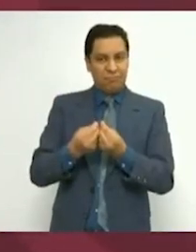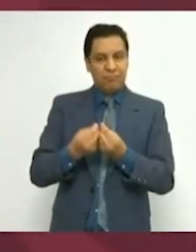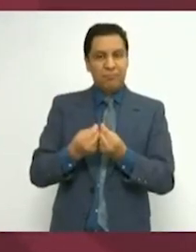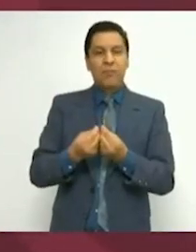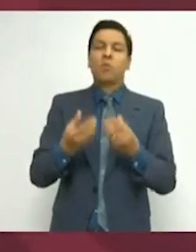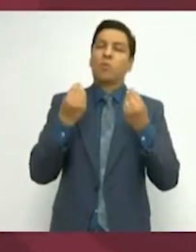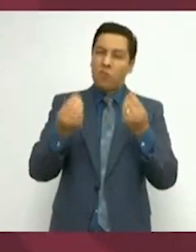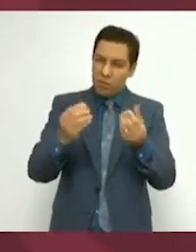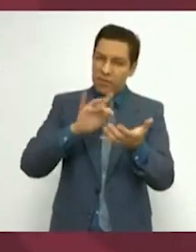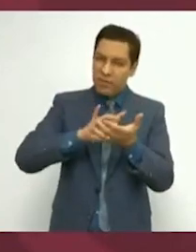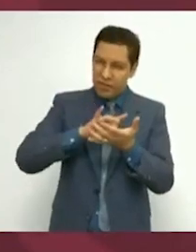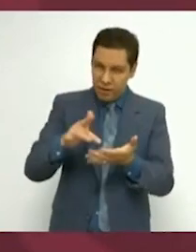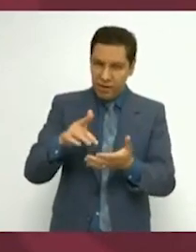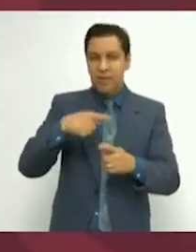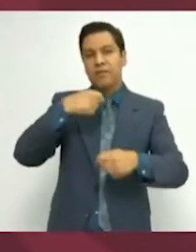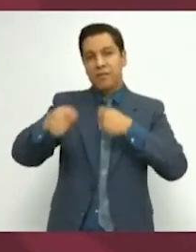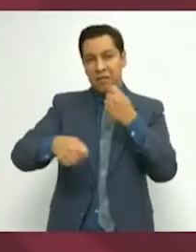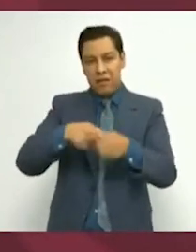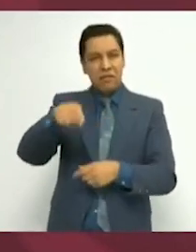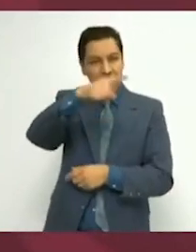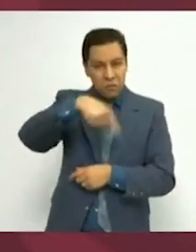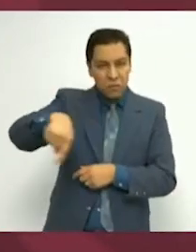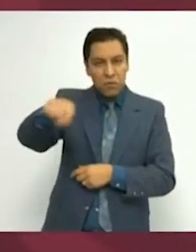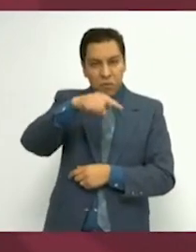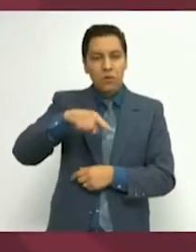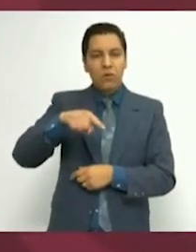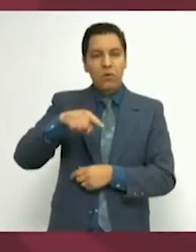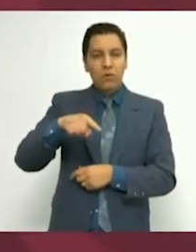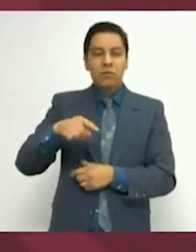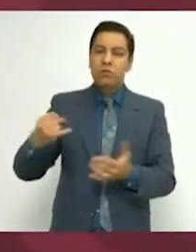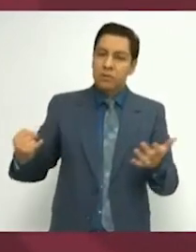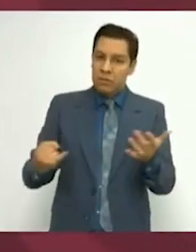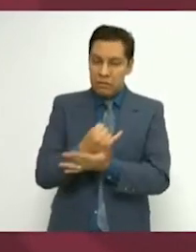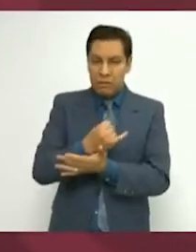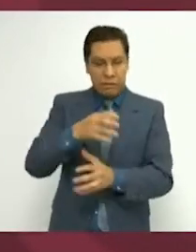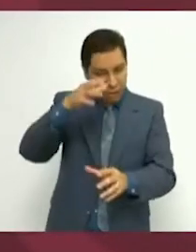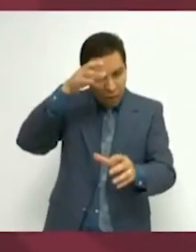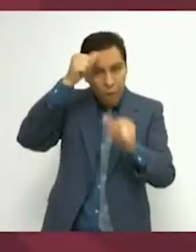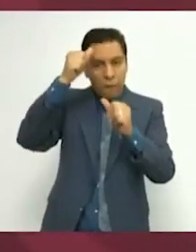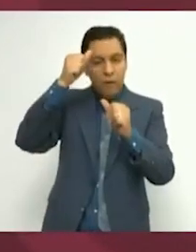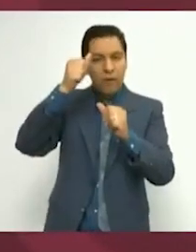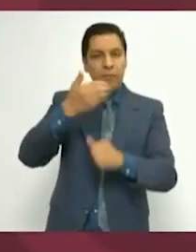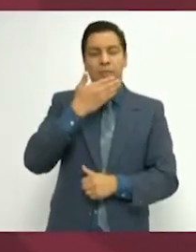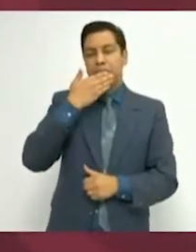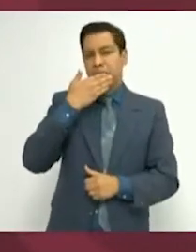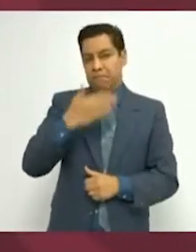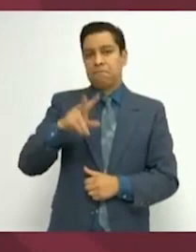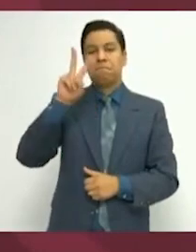muchas gracias porque tomaron este acuerdo. Además,